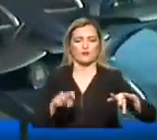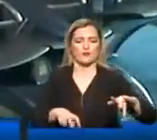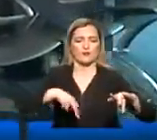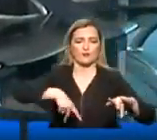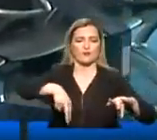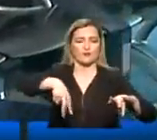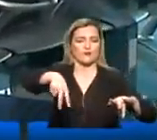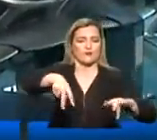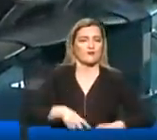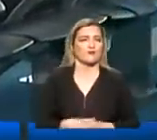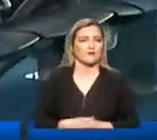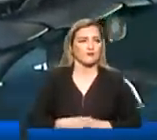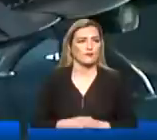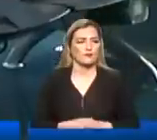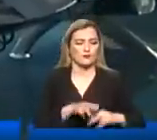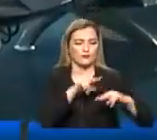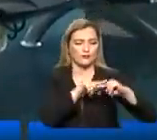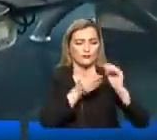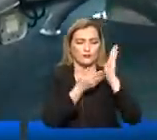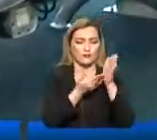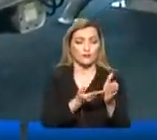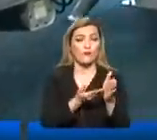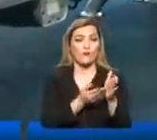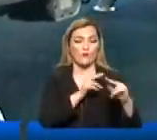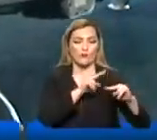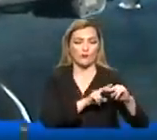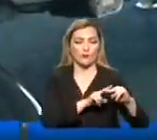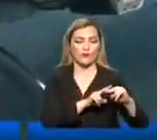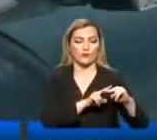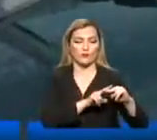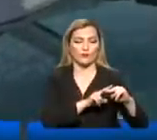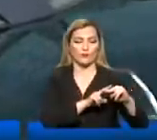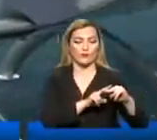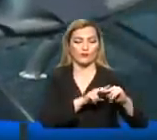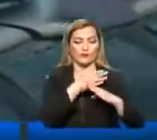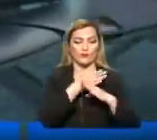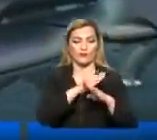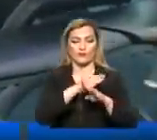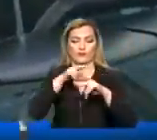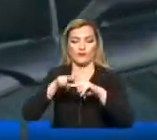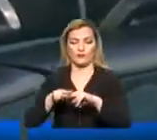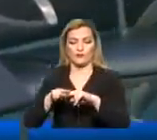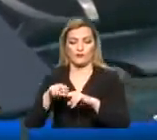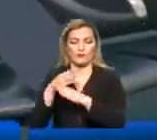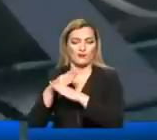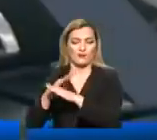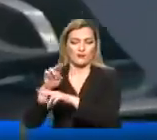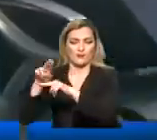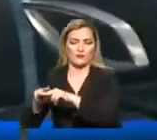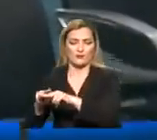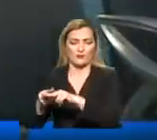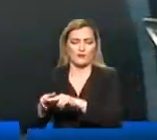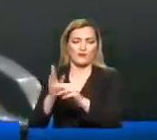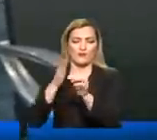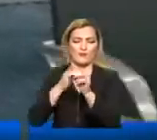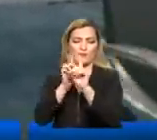aérea. Por ejemplo, vemos los asientos, se pueden sentar solo saltándose uno para mantener el distanciamiento,